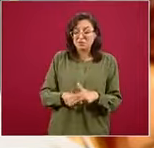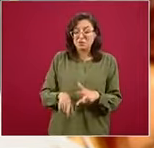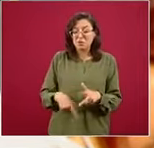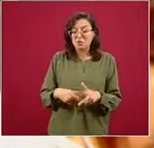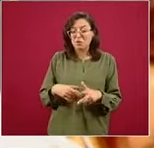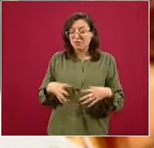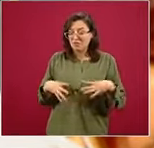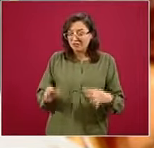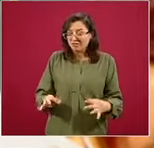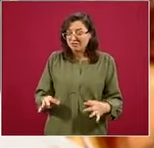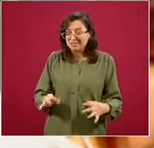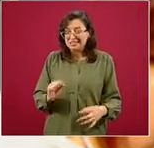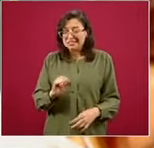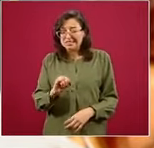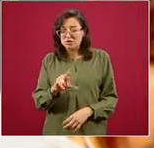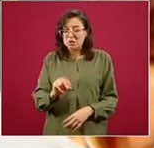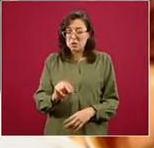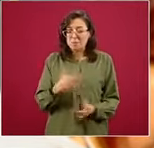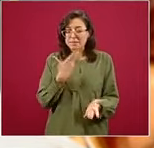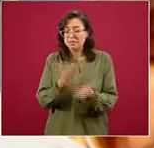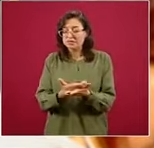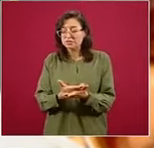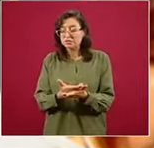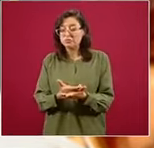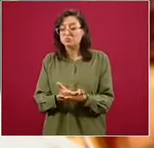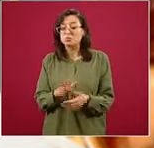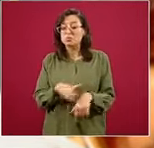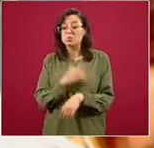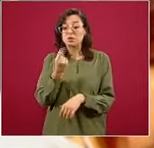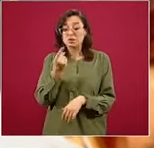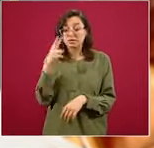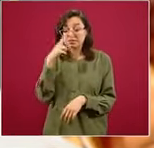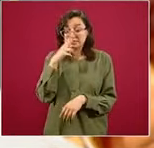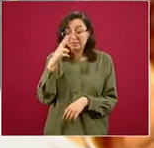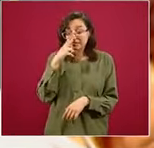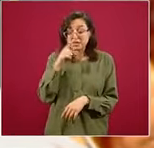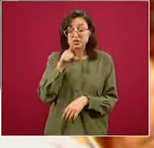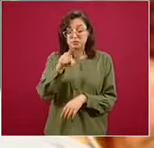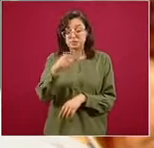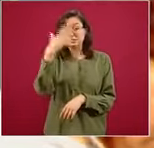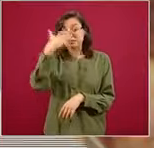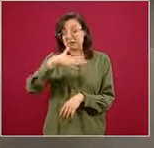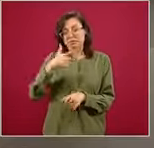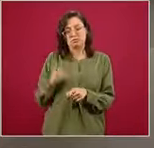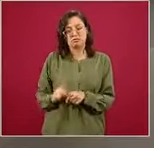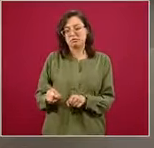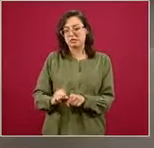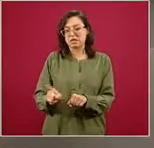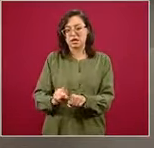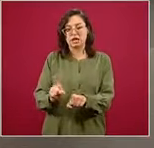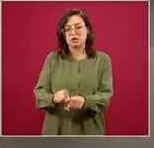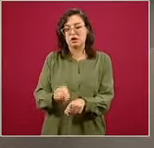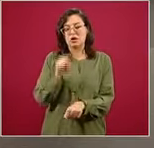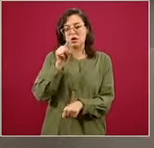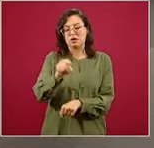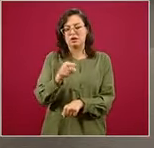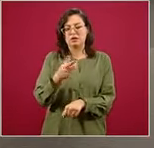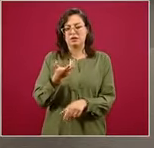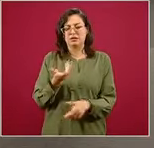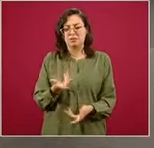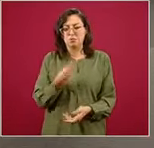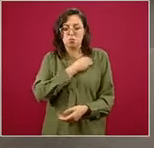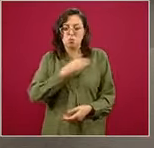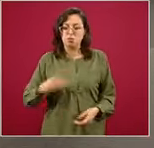a pasar con esa petición, dado que Nezahualcóyotl, como usted nos ha informado todos los días, pues aparece entre los estados, entre